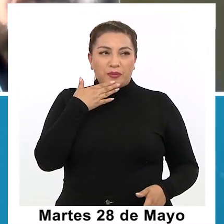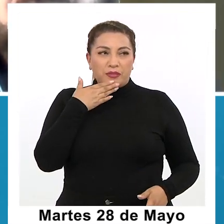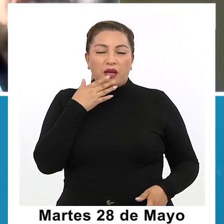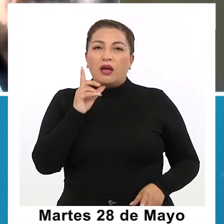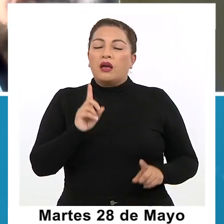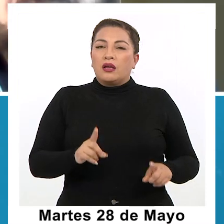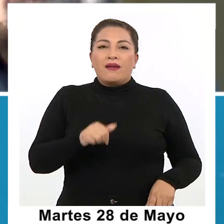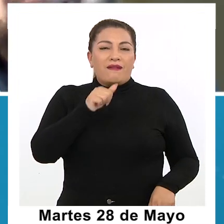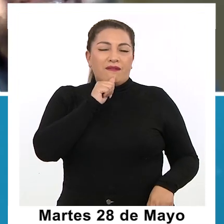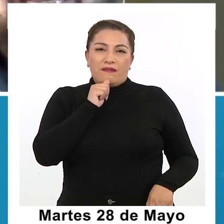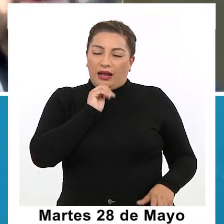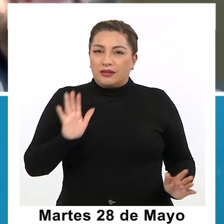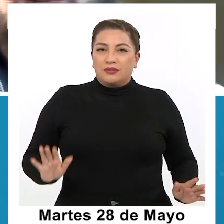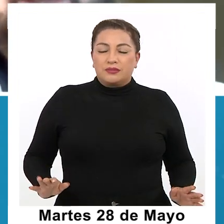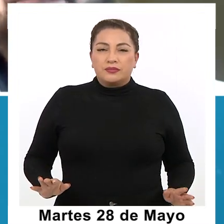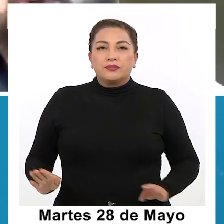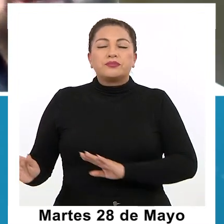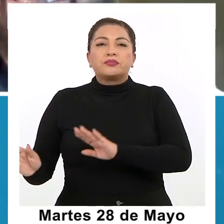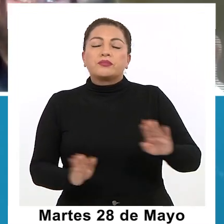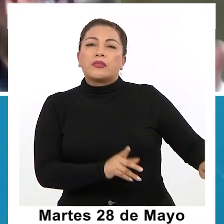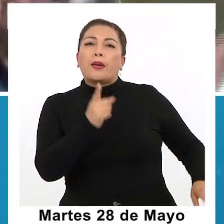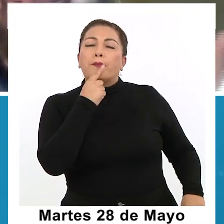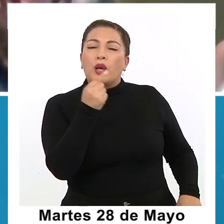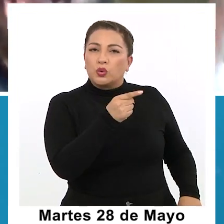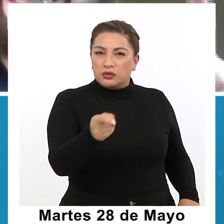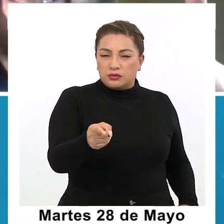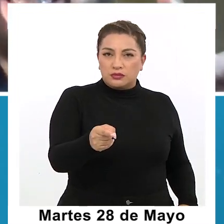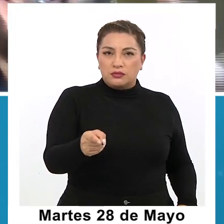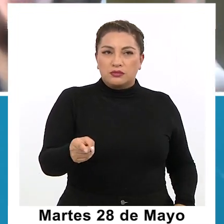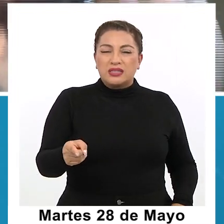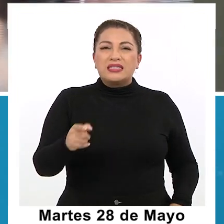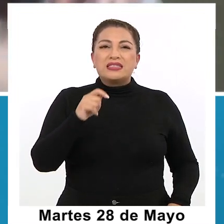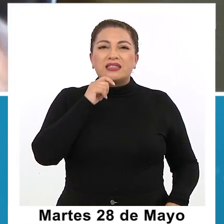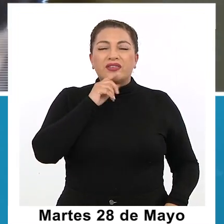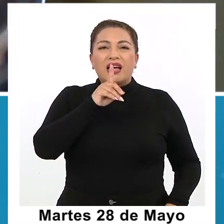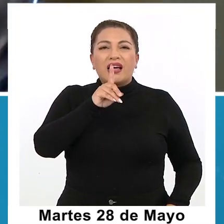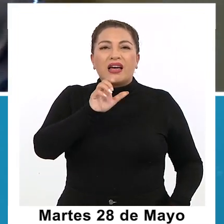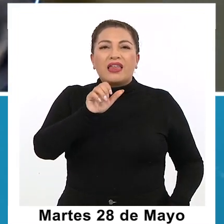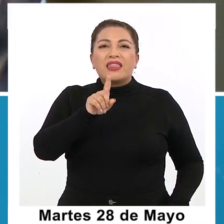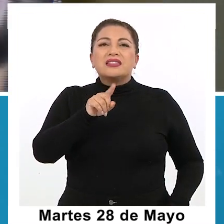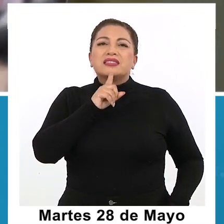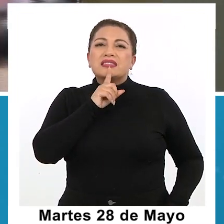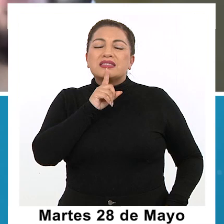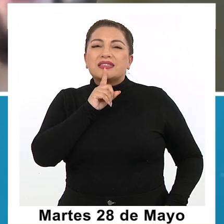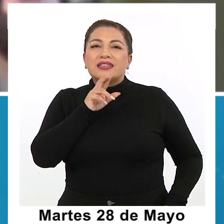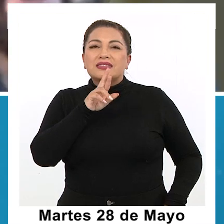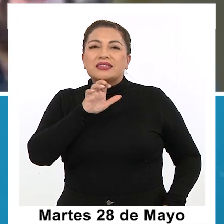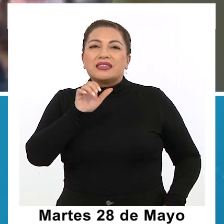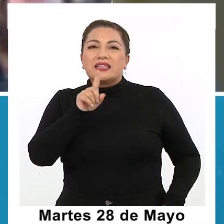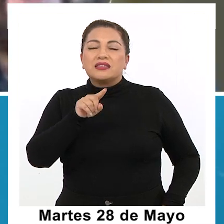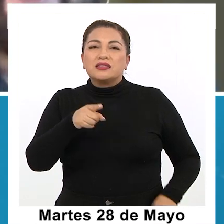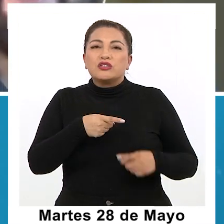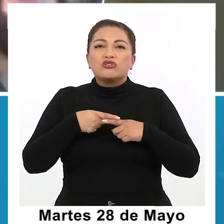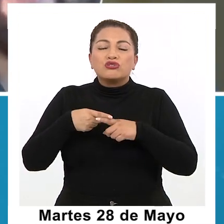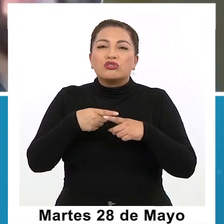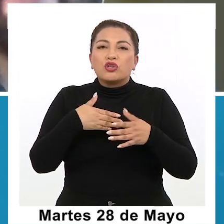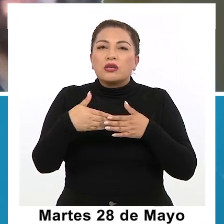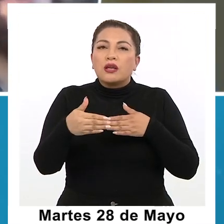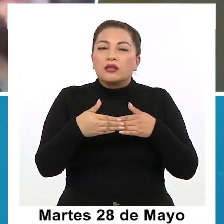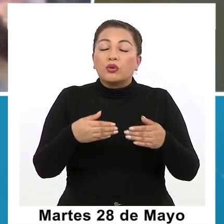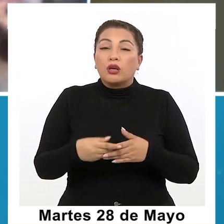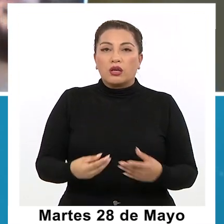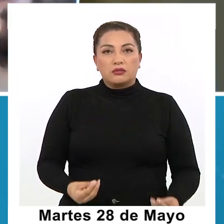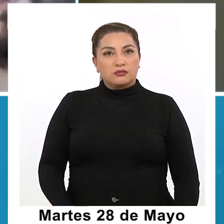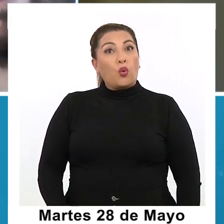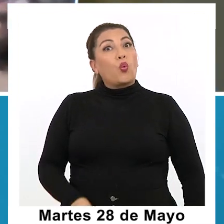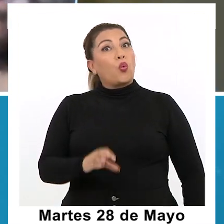siendo insuficiente. Claudia, ahora, ¿por qué se llama desastres socionaturales? Ya, esa es una